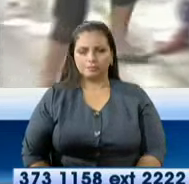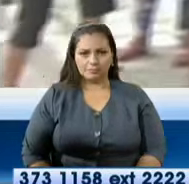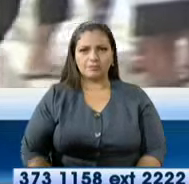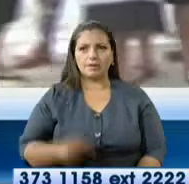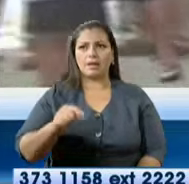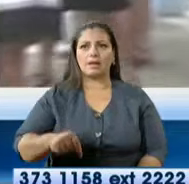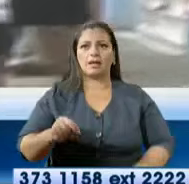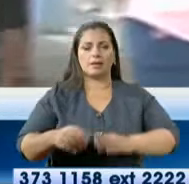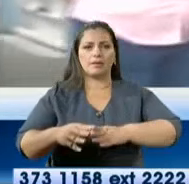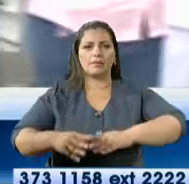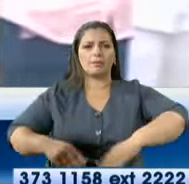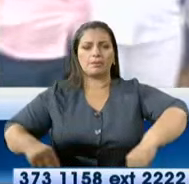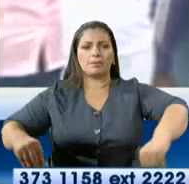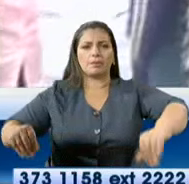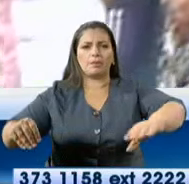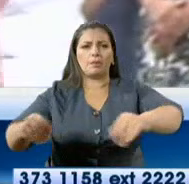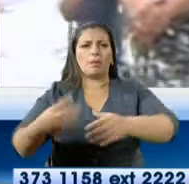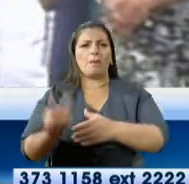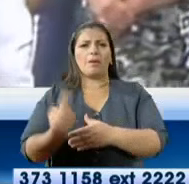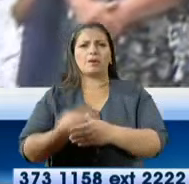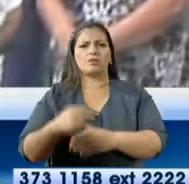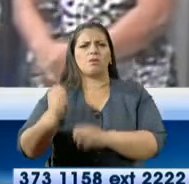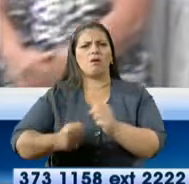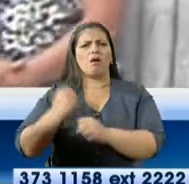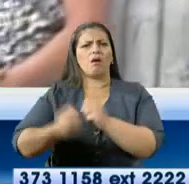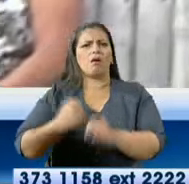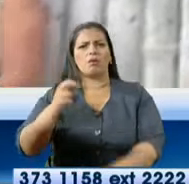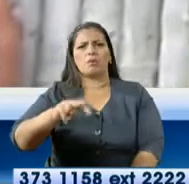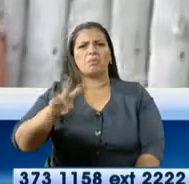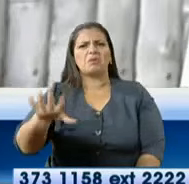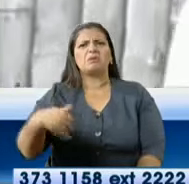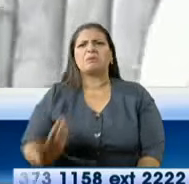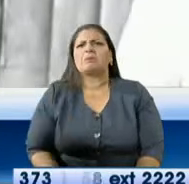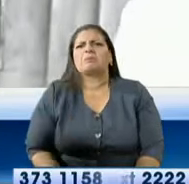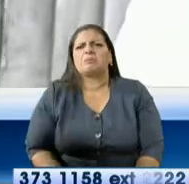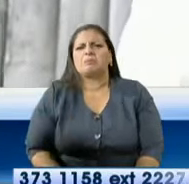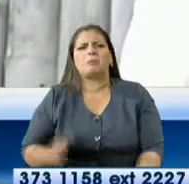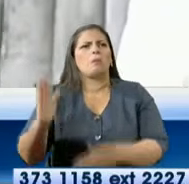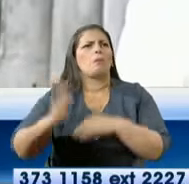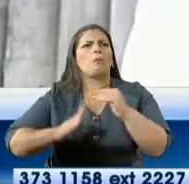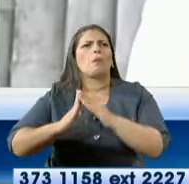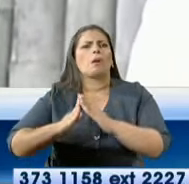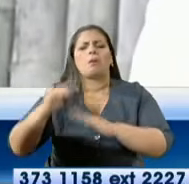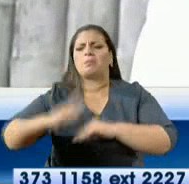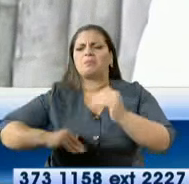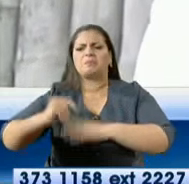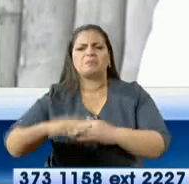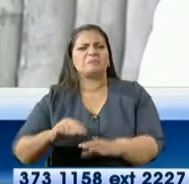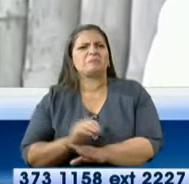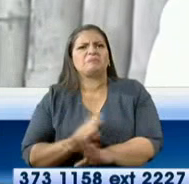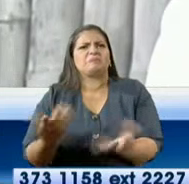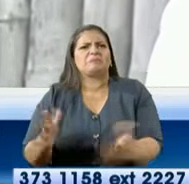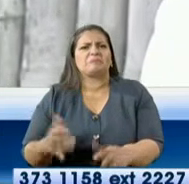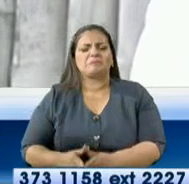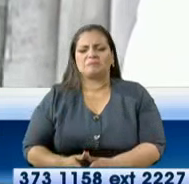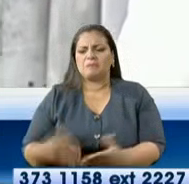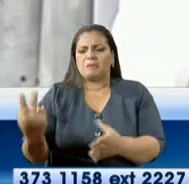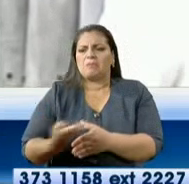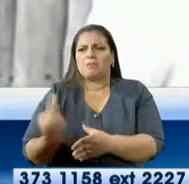ha durado vacío, nunca ha valido para nada este solar y aproximadamente hace muchos años